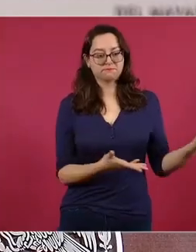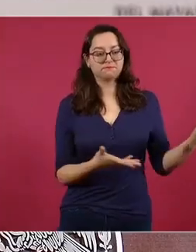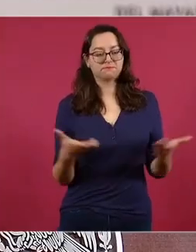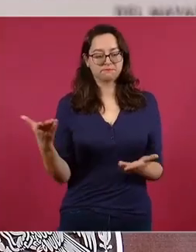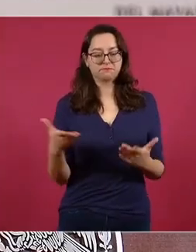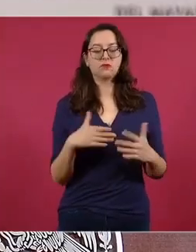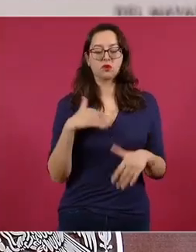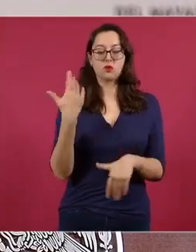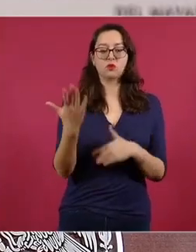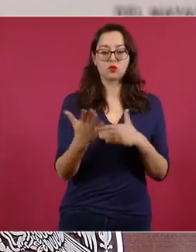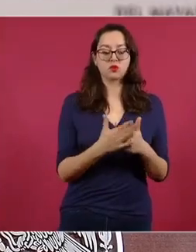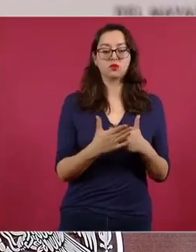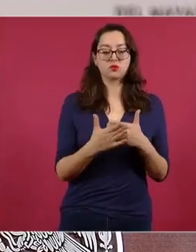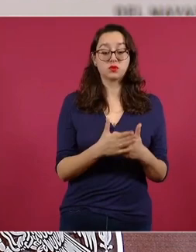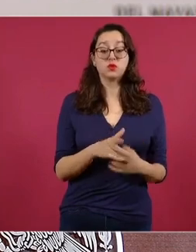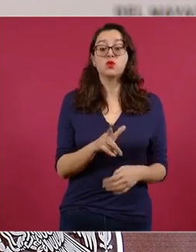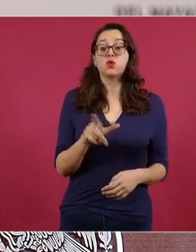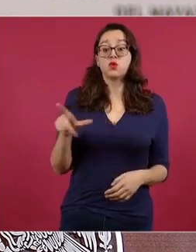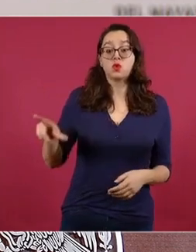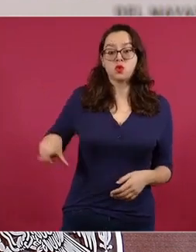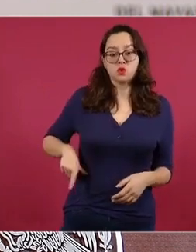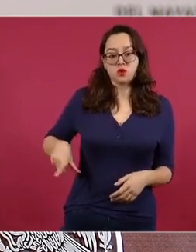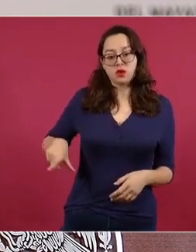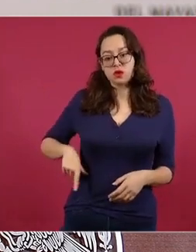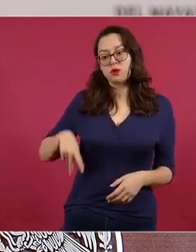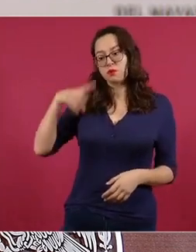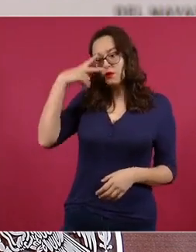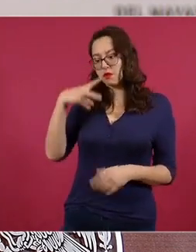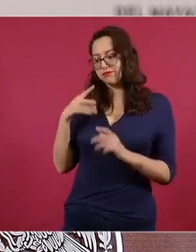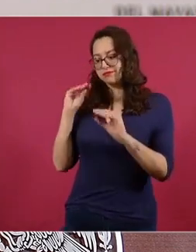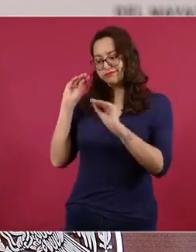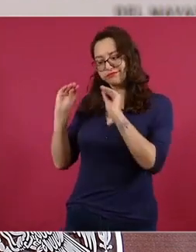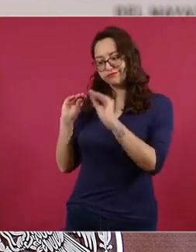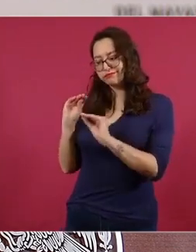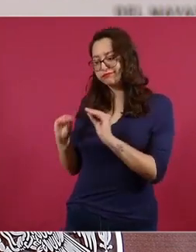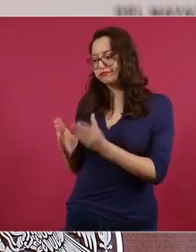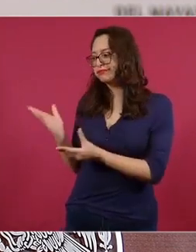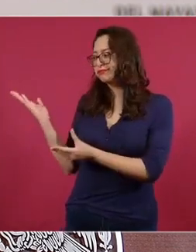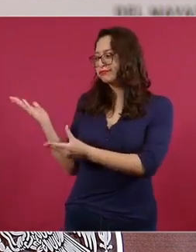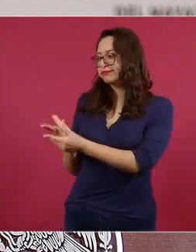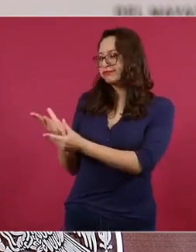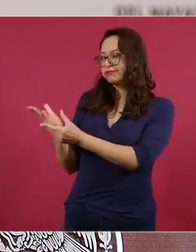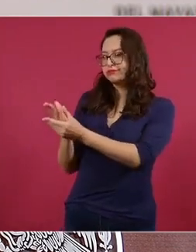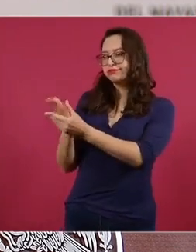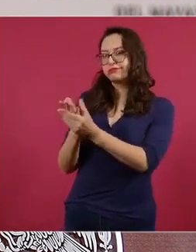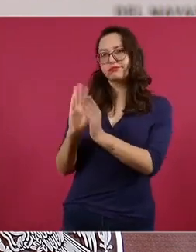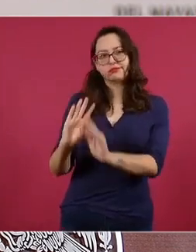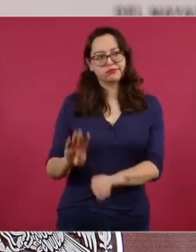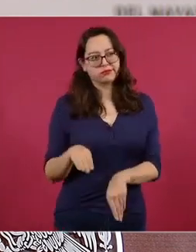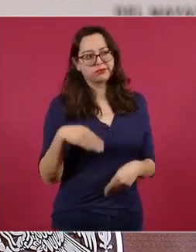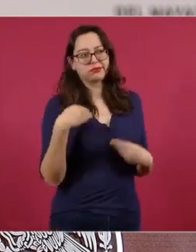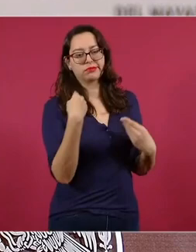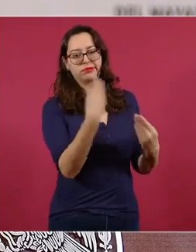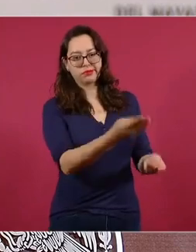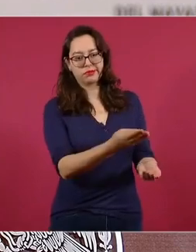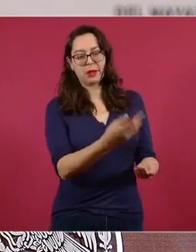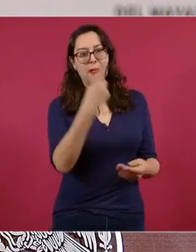para lo cual el Gobierno de México se está preparando con todo el apoyo de la Secretaría de Seguridad